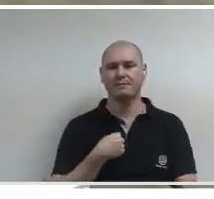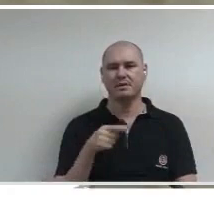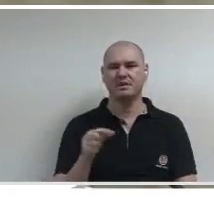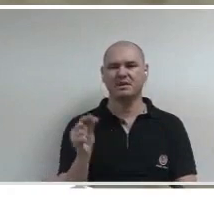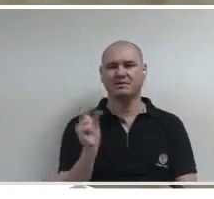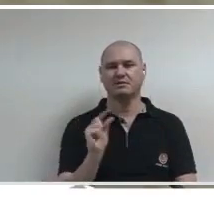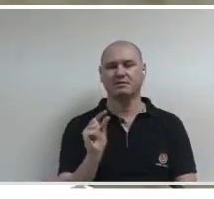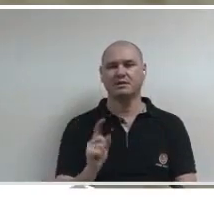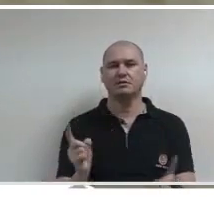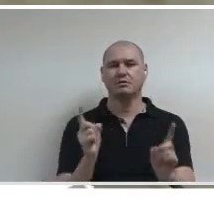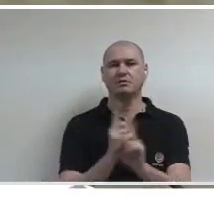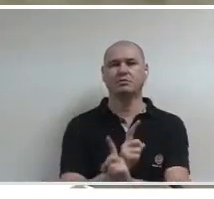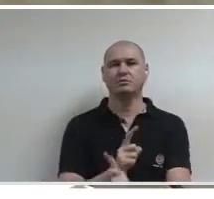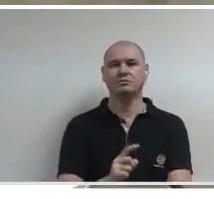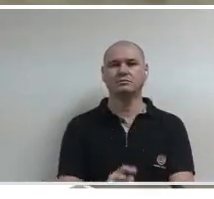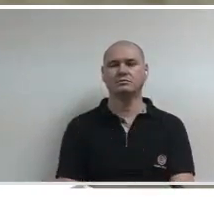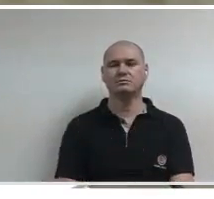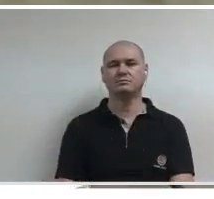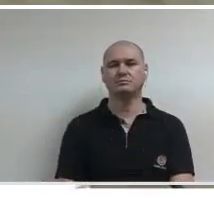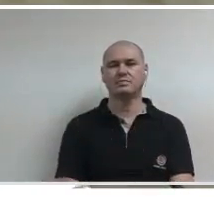Mirescandi ayer a veí ja